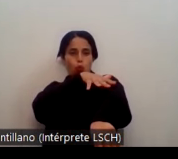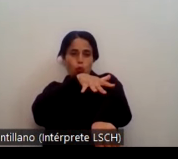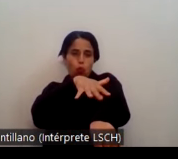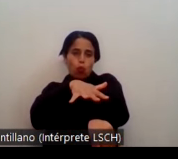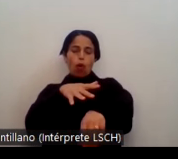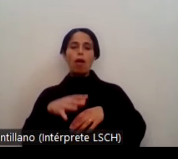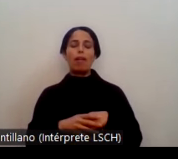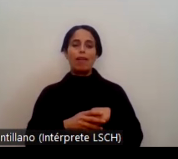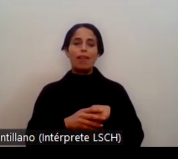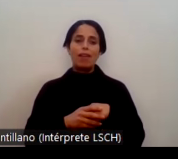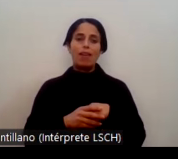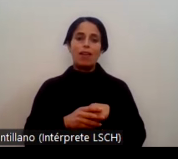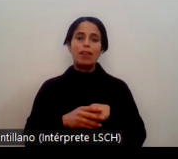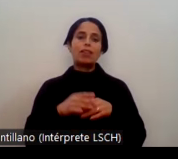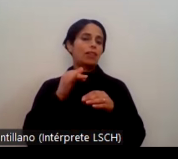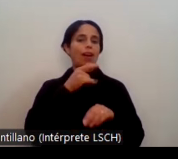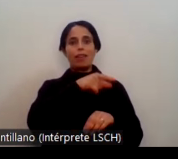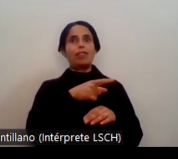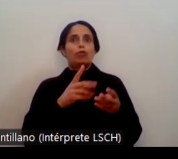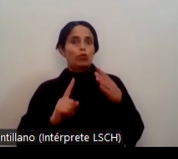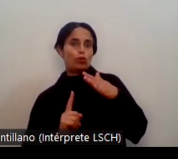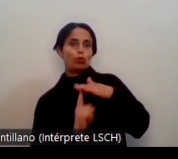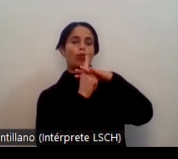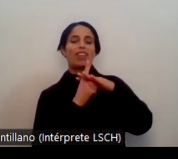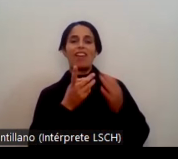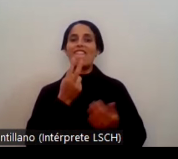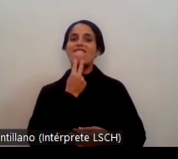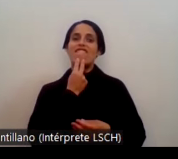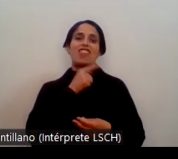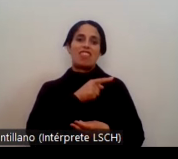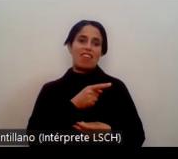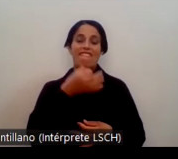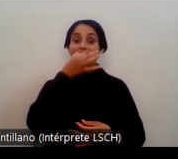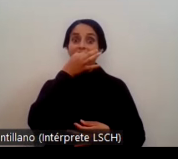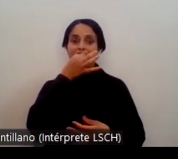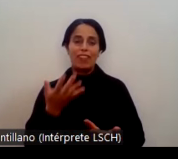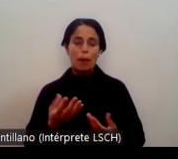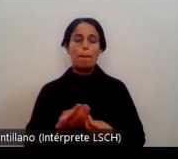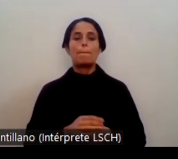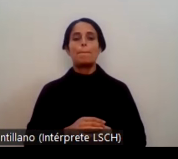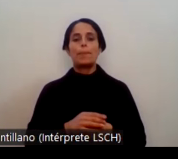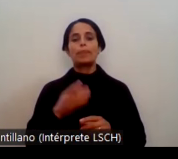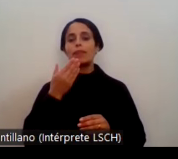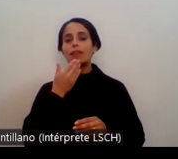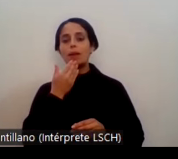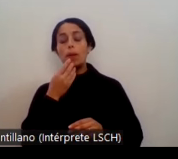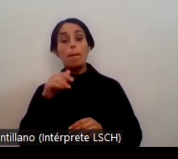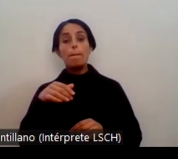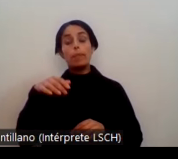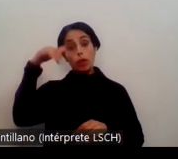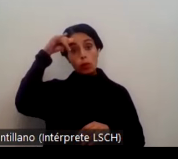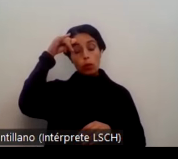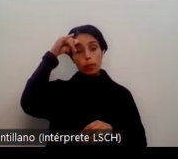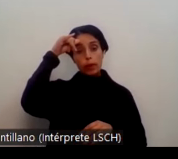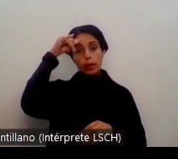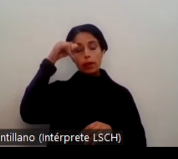va generando vida. Eh, Aquí también tenemos del otro lado, perdón, antes de irnos